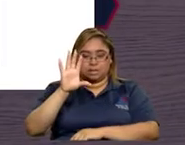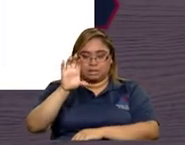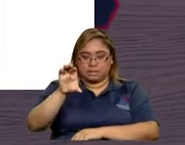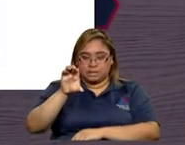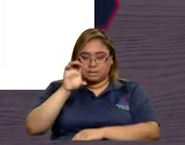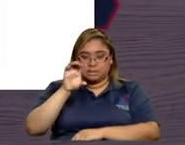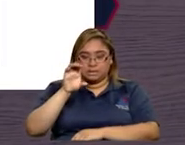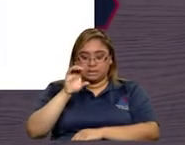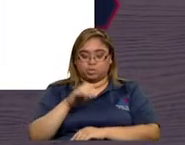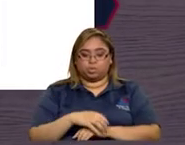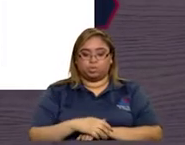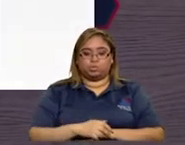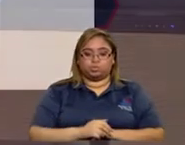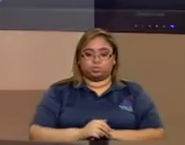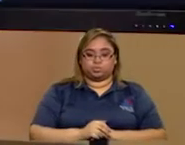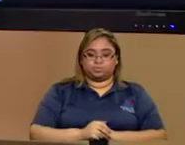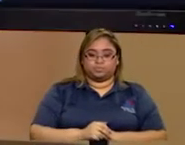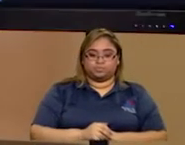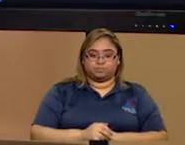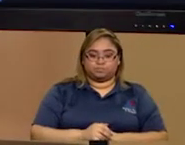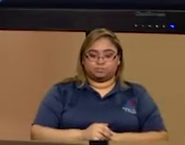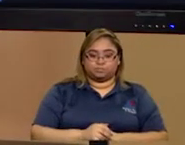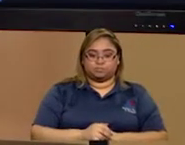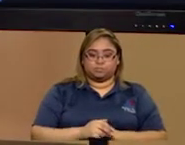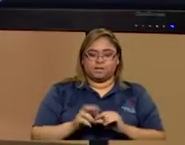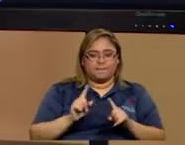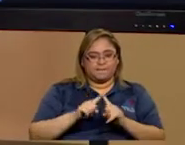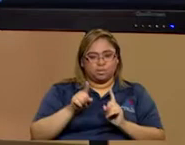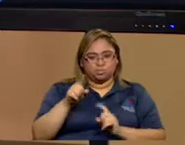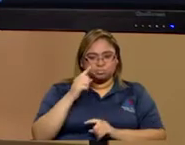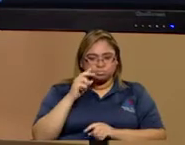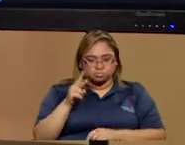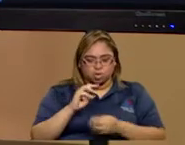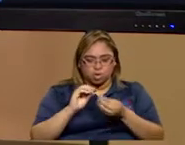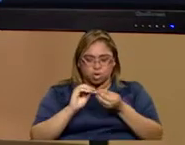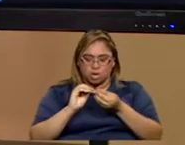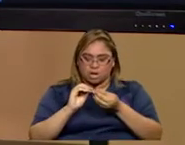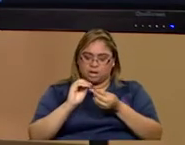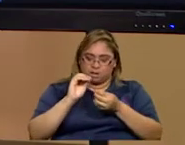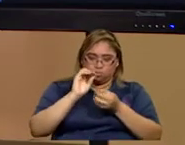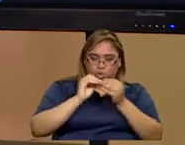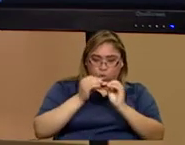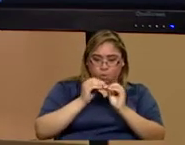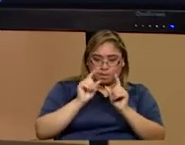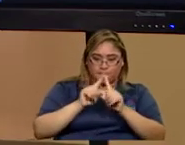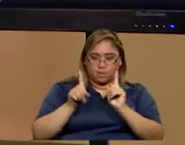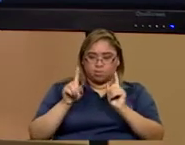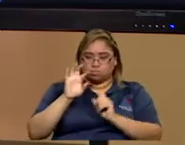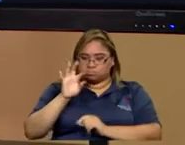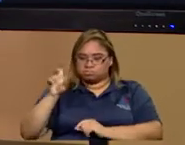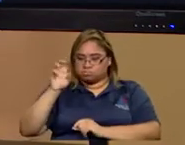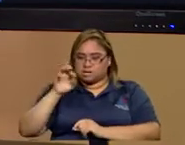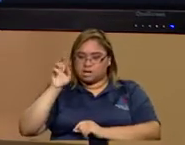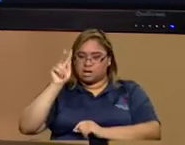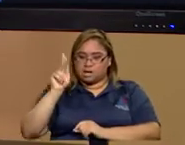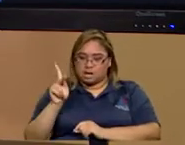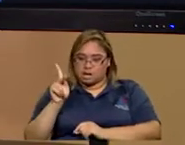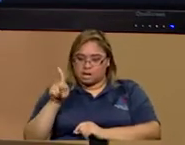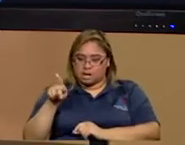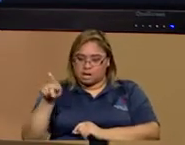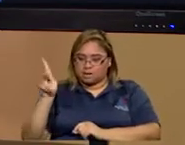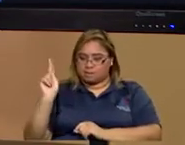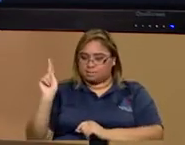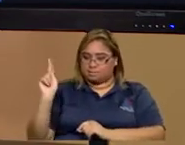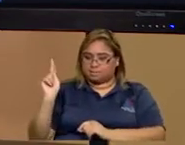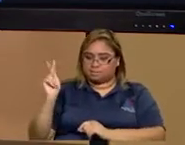que hay una letra K. Eso determina el prefijo. Es un prefijo que determina el